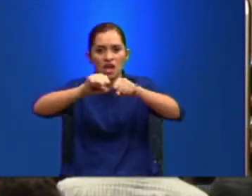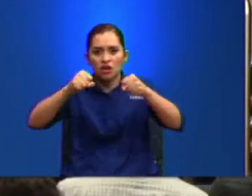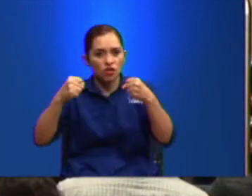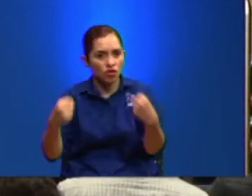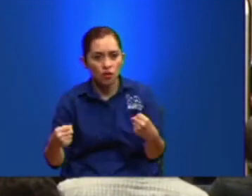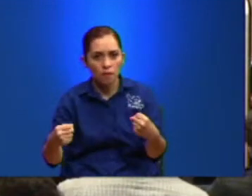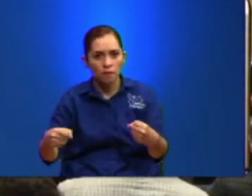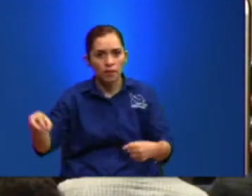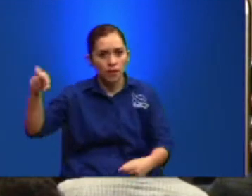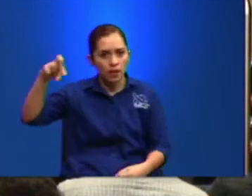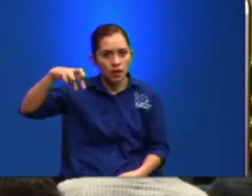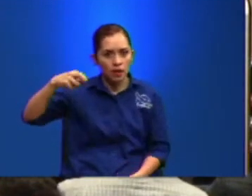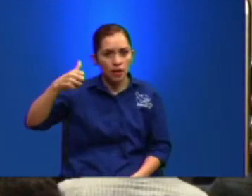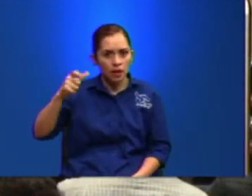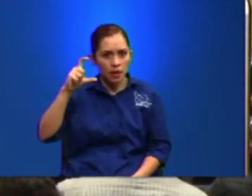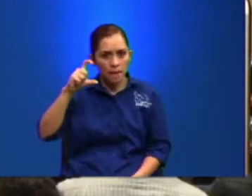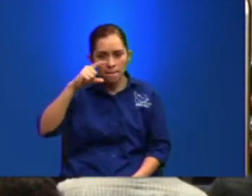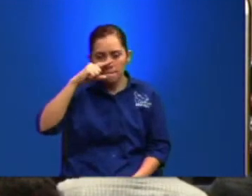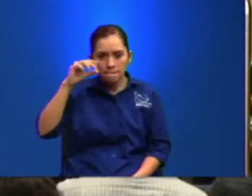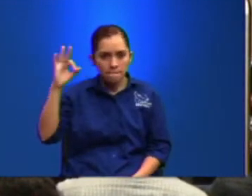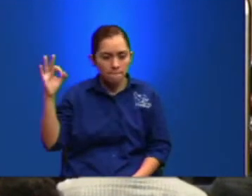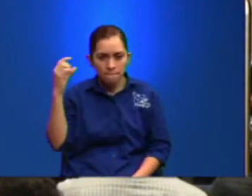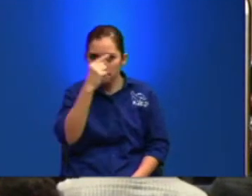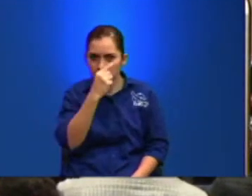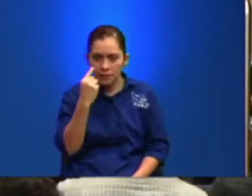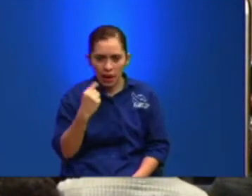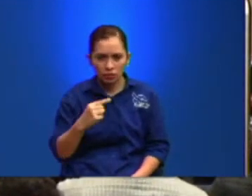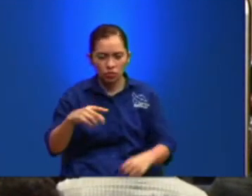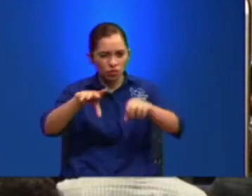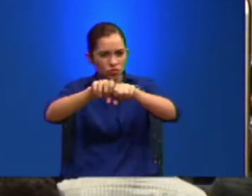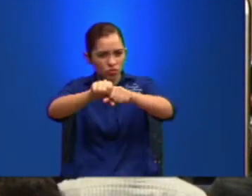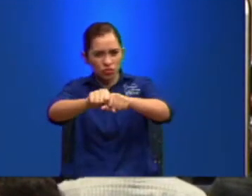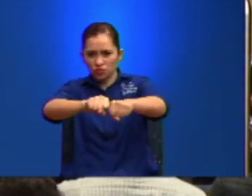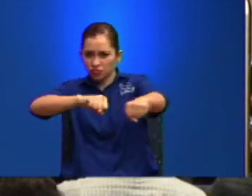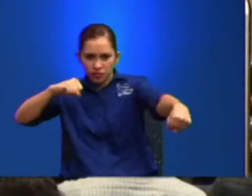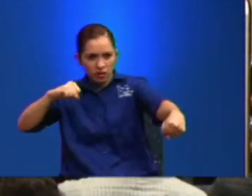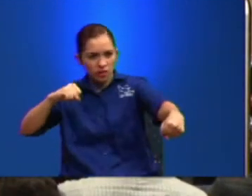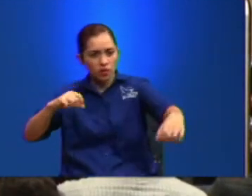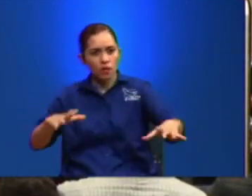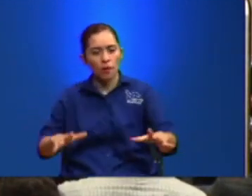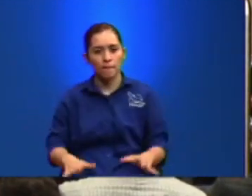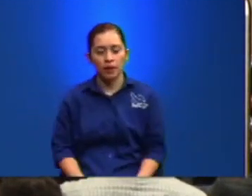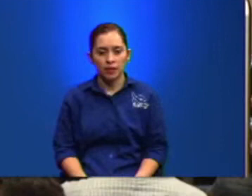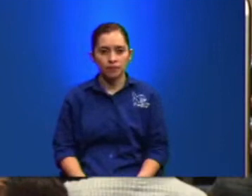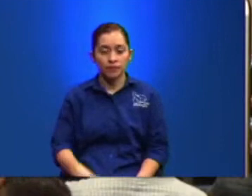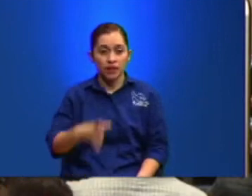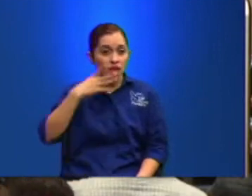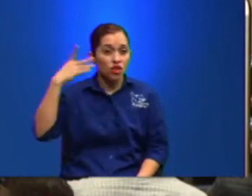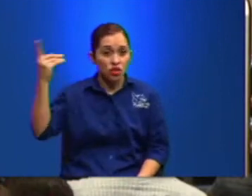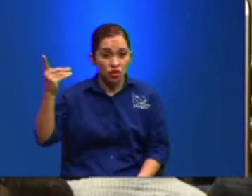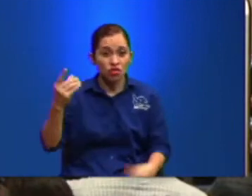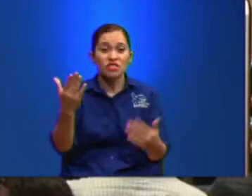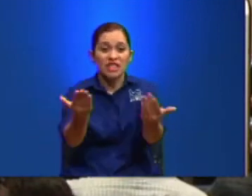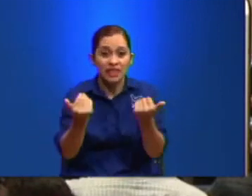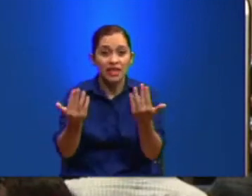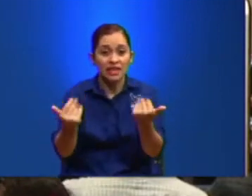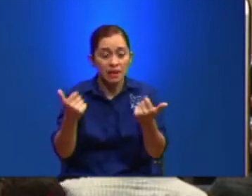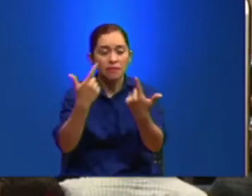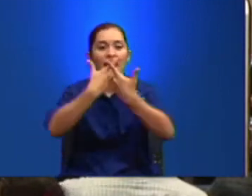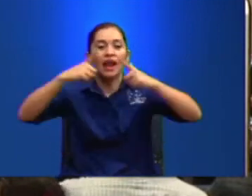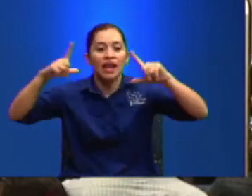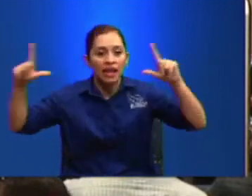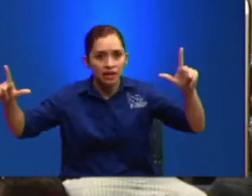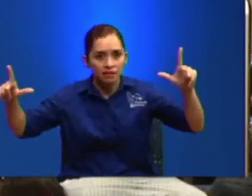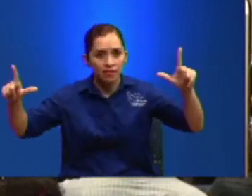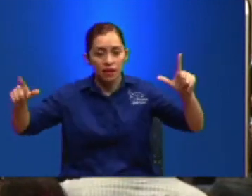rompe el lazo el cazador dios te está llamando a la libertad dios te está llamando a la libertad aquello ya pasó